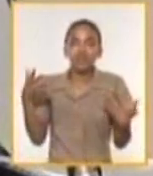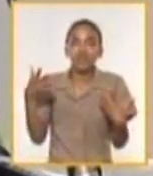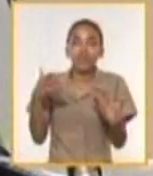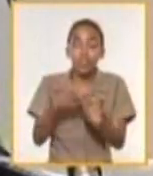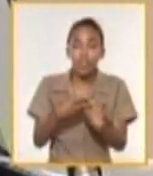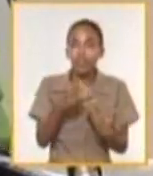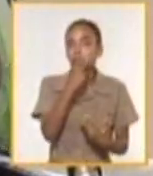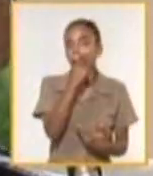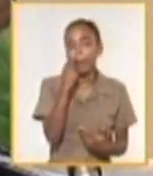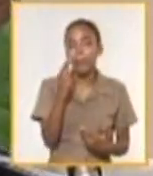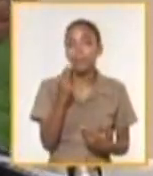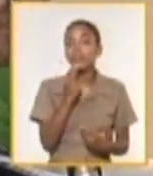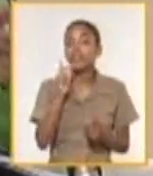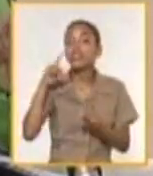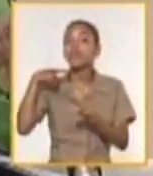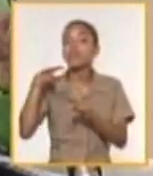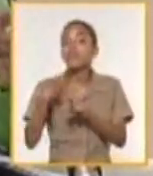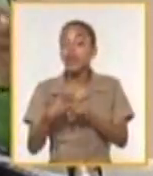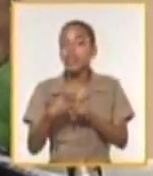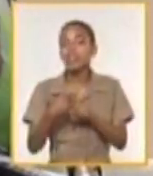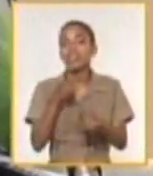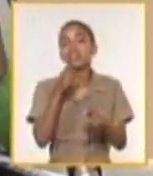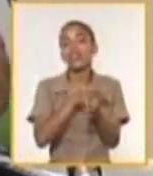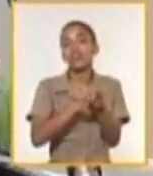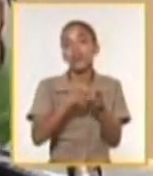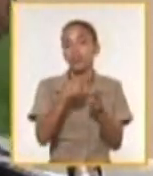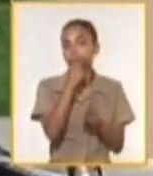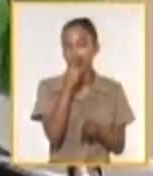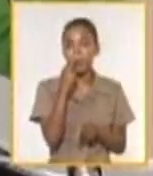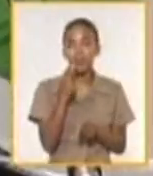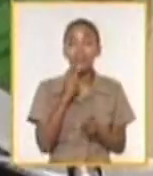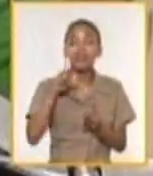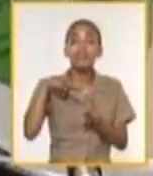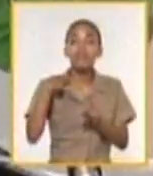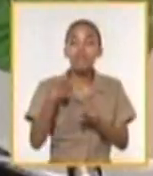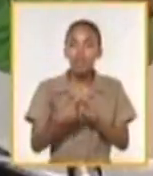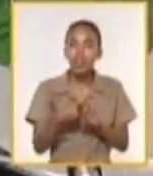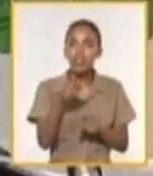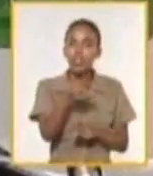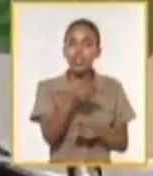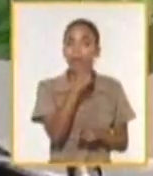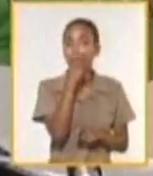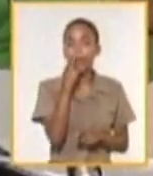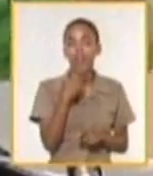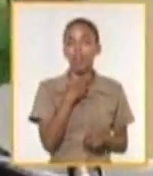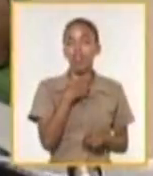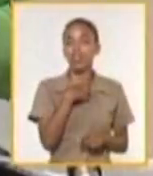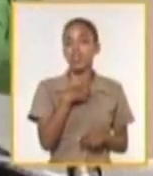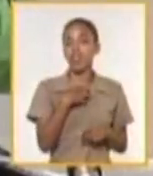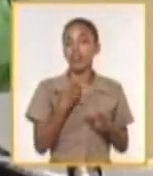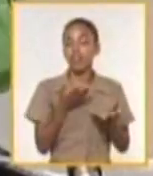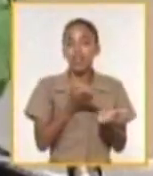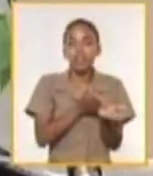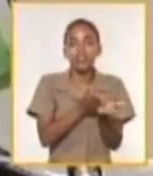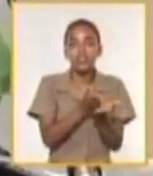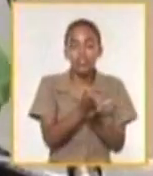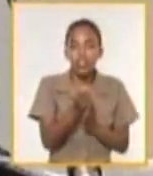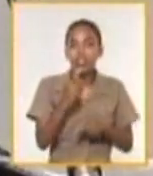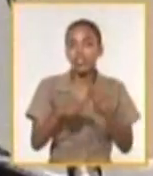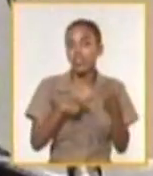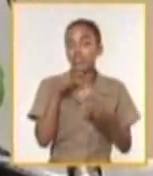Martí, sino del legado de Martí y de lo que Martí tenía que seguir haciendo. Y él tenía el